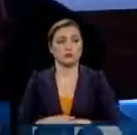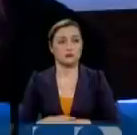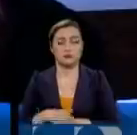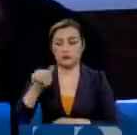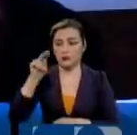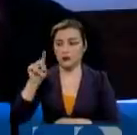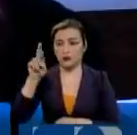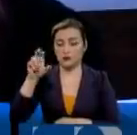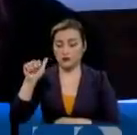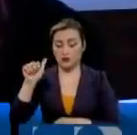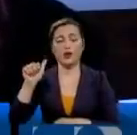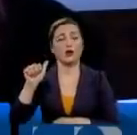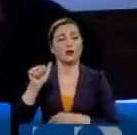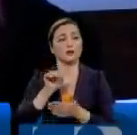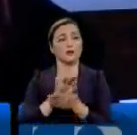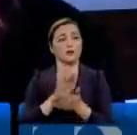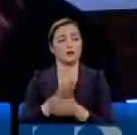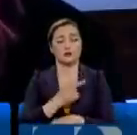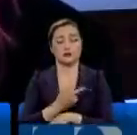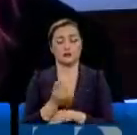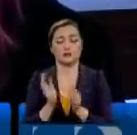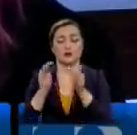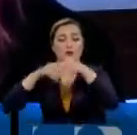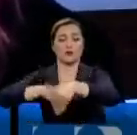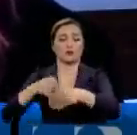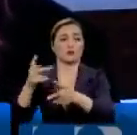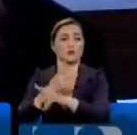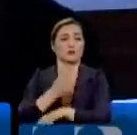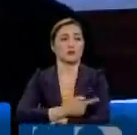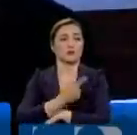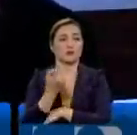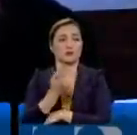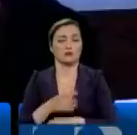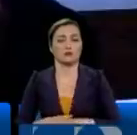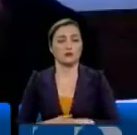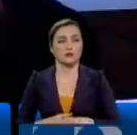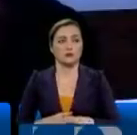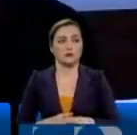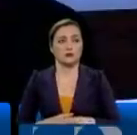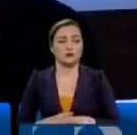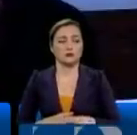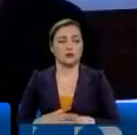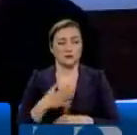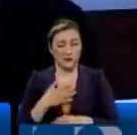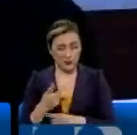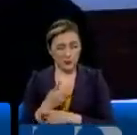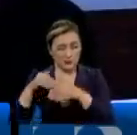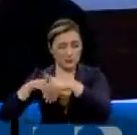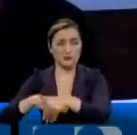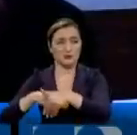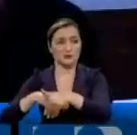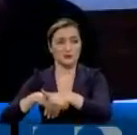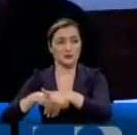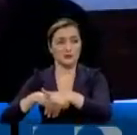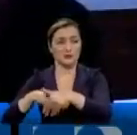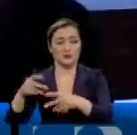Andrea, tienes que estar tranquila el día del entierro porque este va a ser el peor día. Pero para mí, o sea, el peor día fue el día que